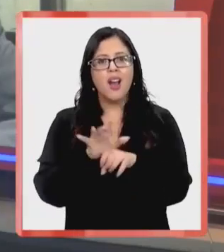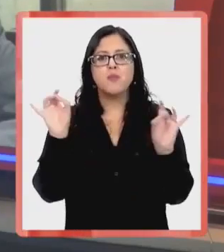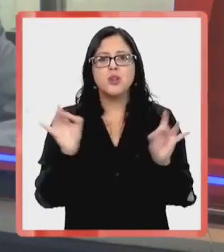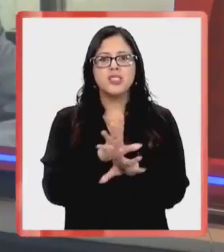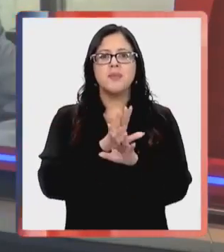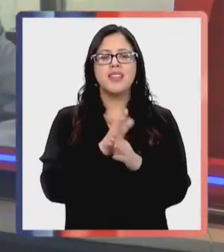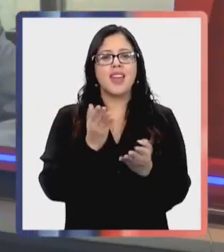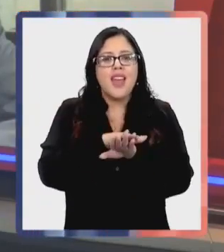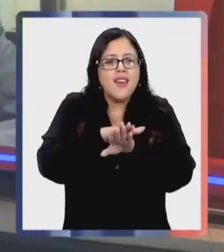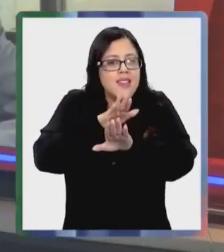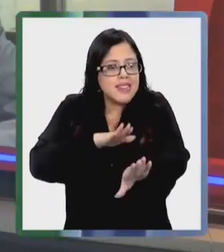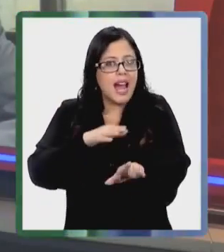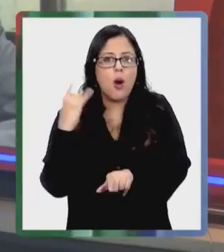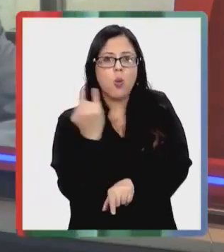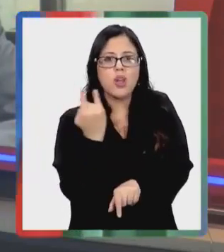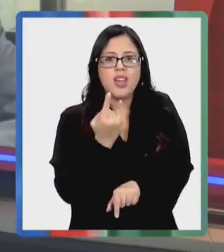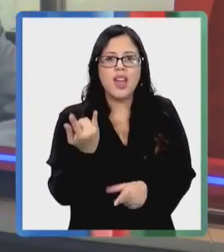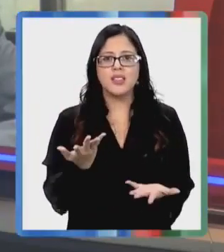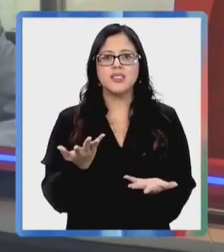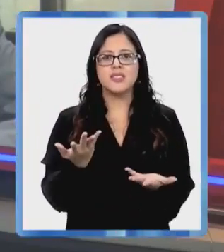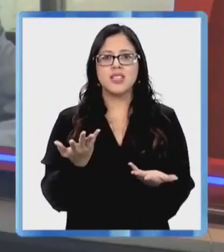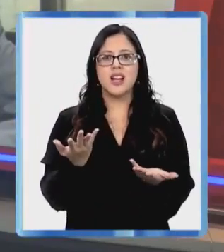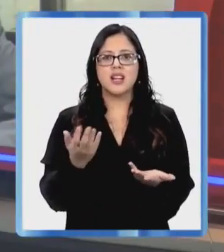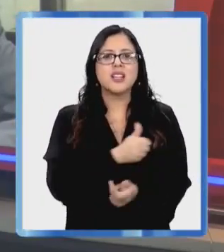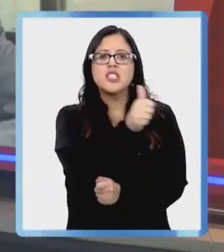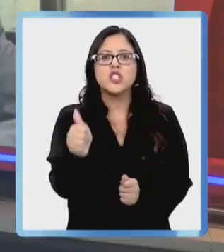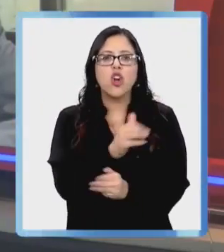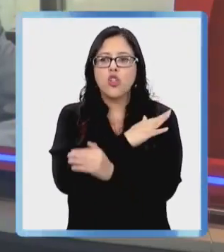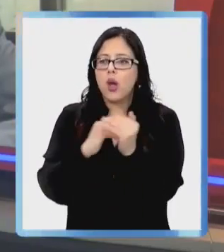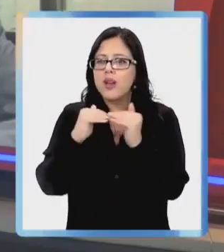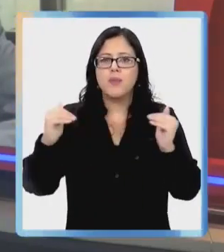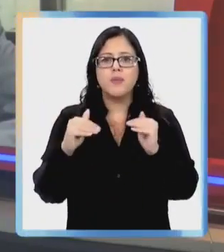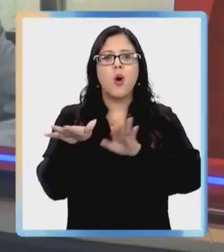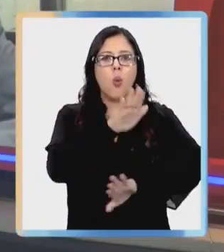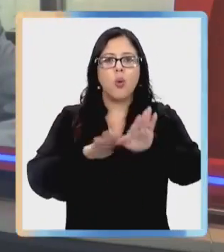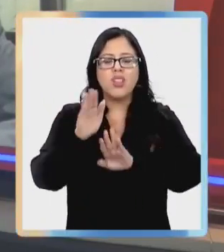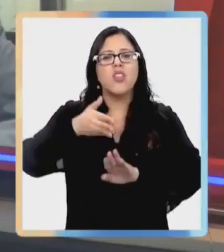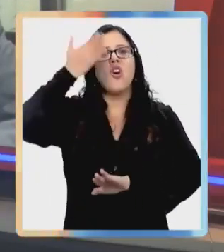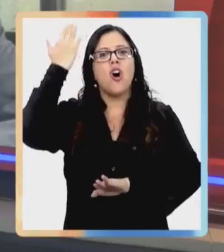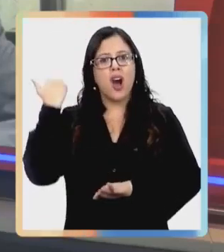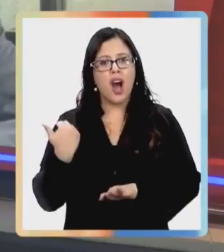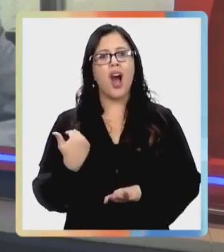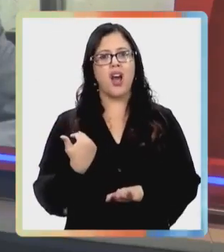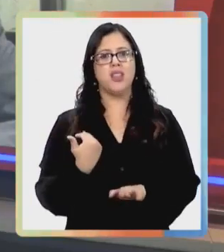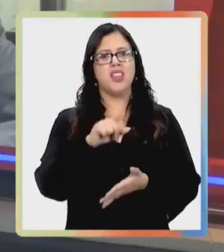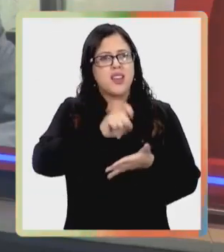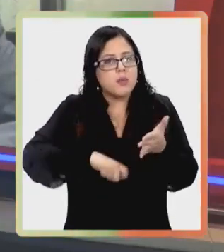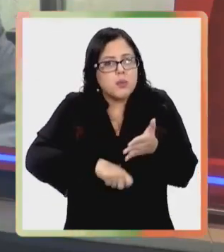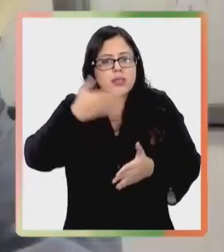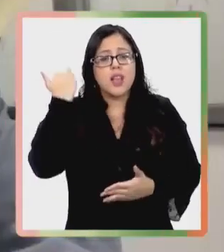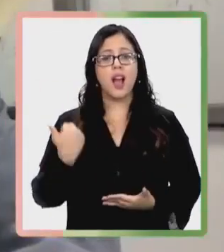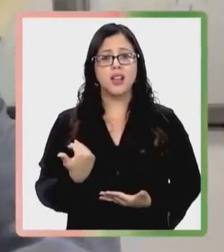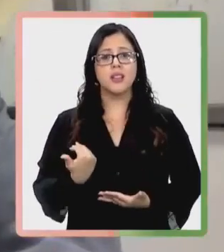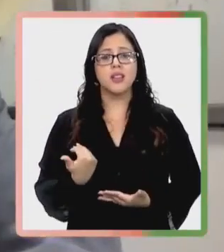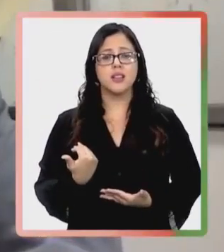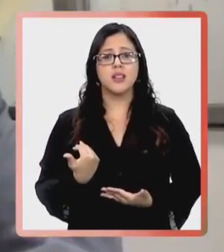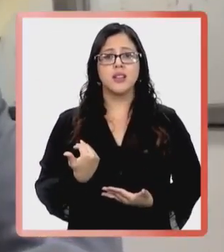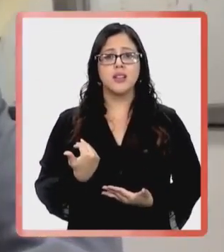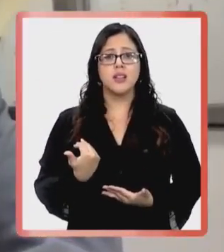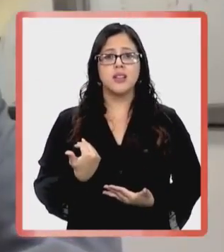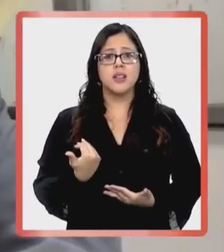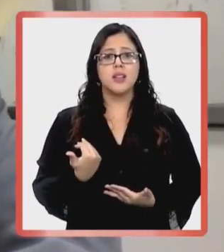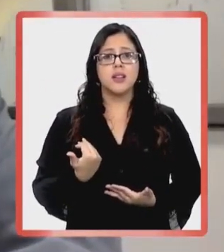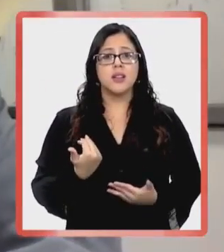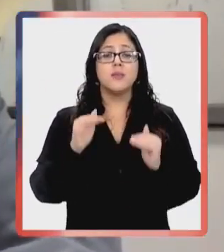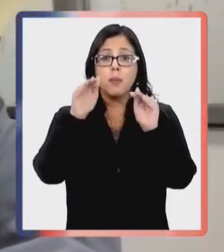esta tremenda emergencia probablemente en muchos casos si todos fuéramos igual de cuidadosos como lo fuimos hace unos pocos meses atrás. Como usted dijo, en el